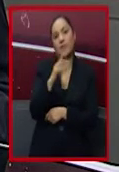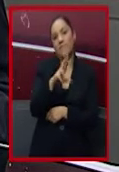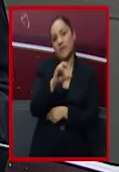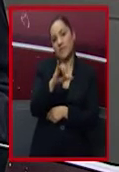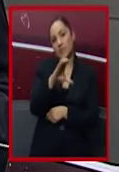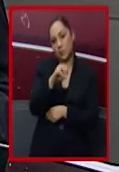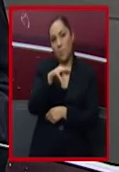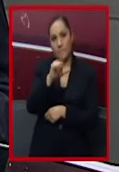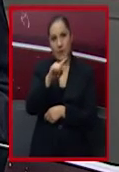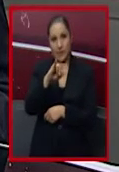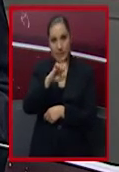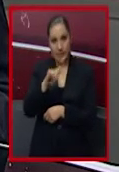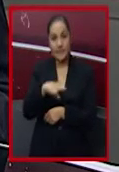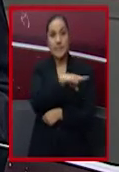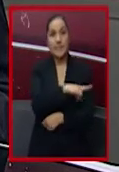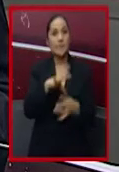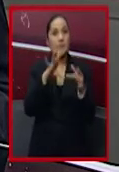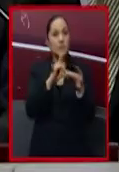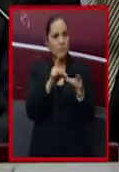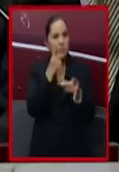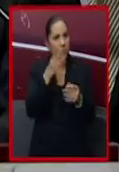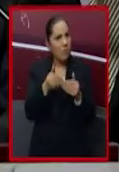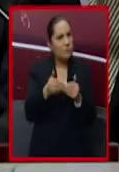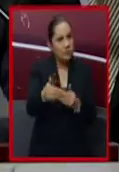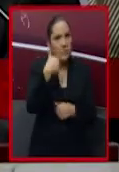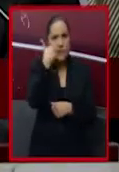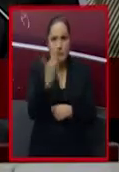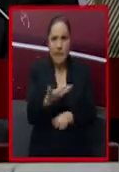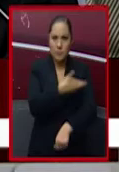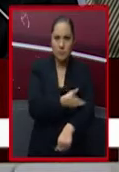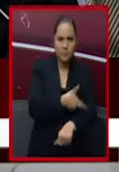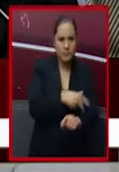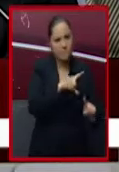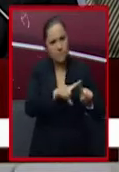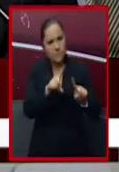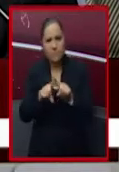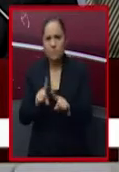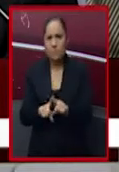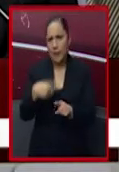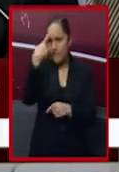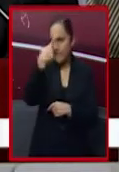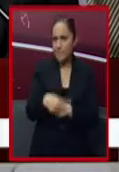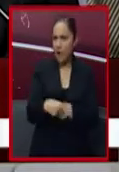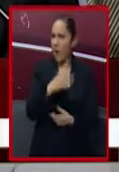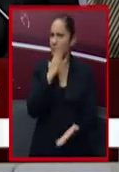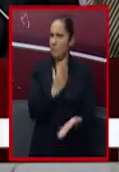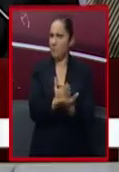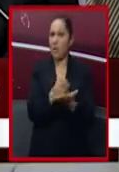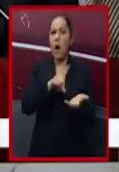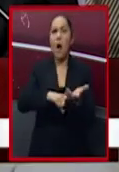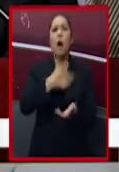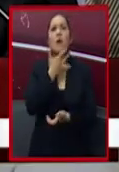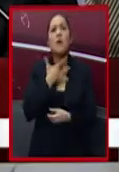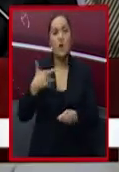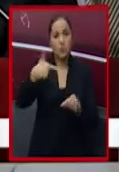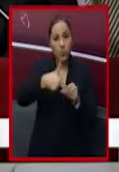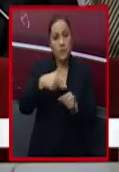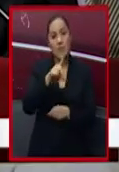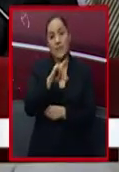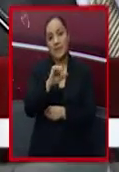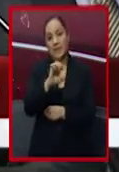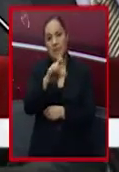que promoverán acciones legislativas para revertir los incrementos en el precio de las gasolinas y el diésel. Entonces, es un